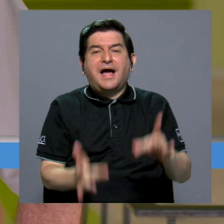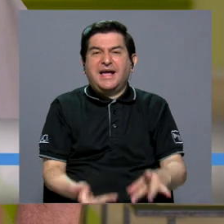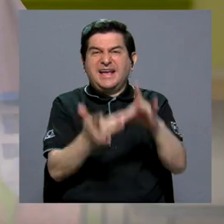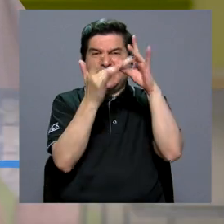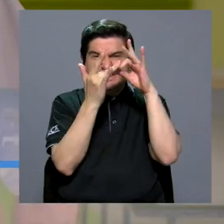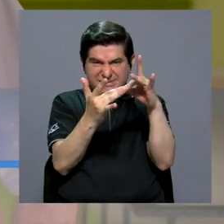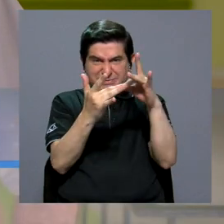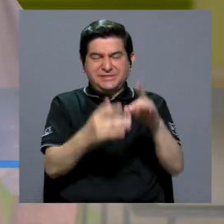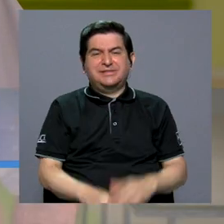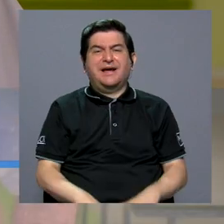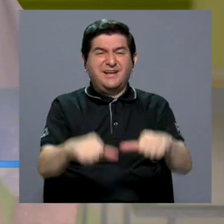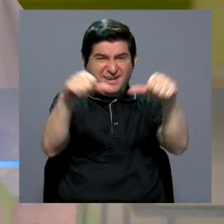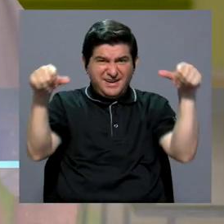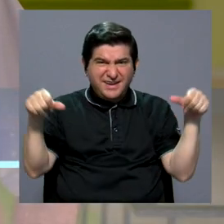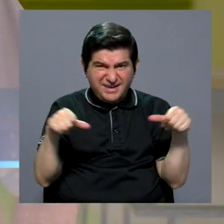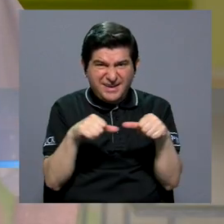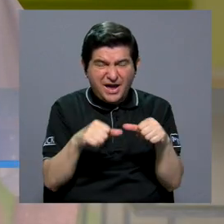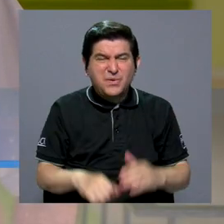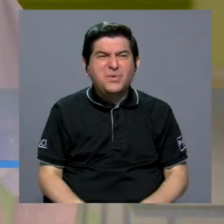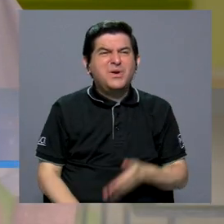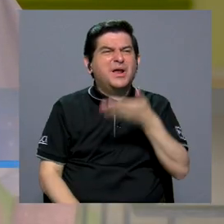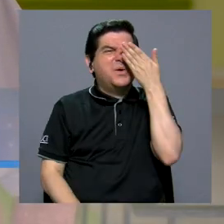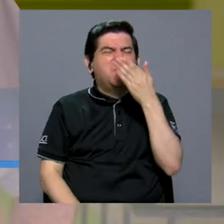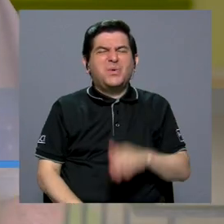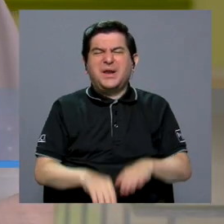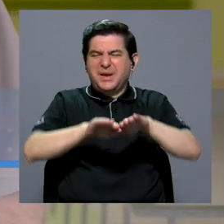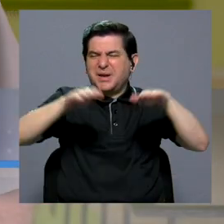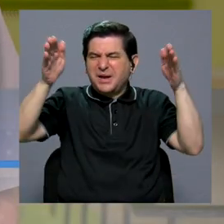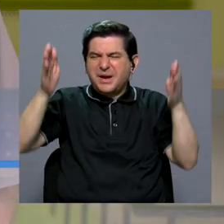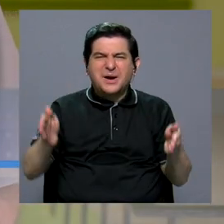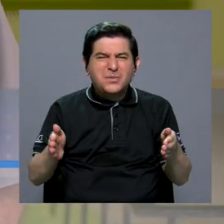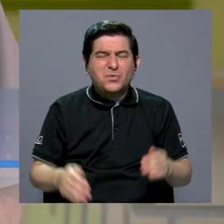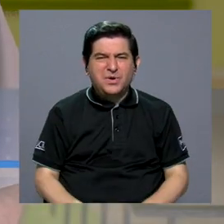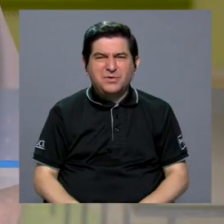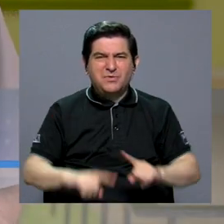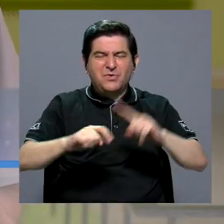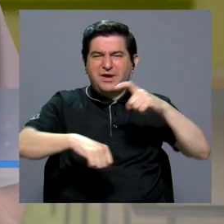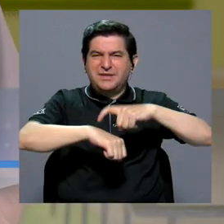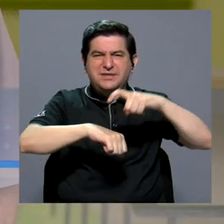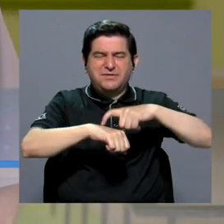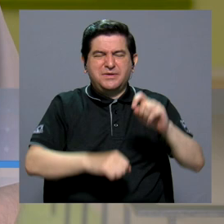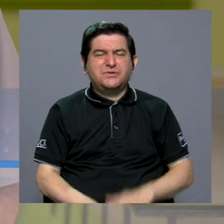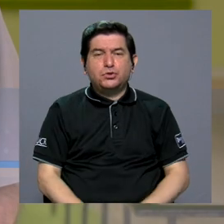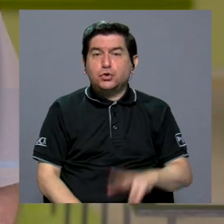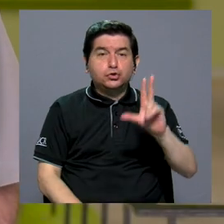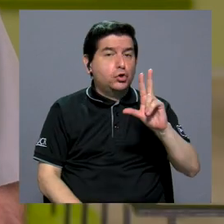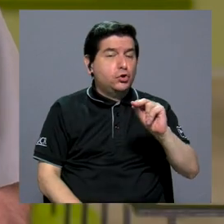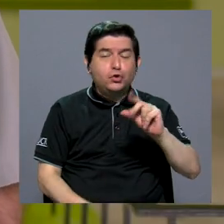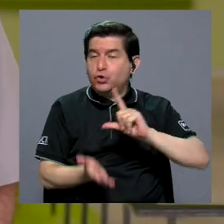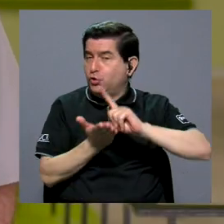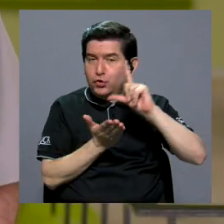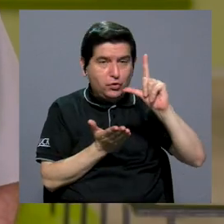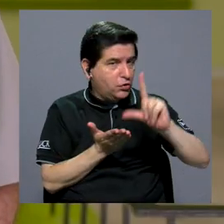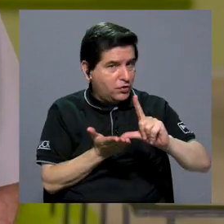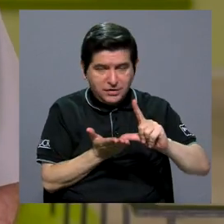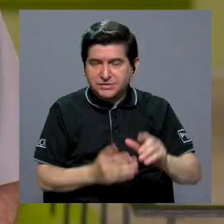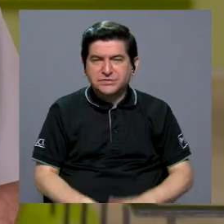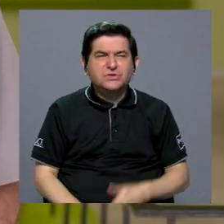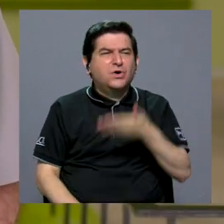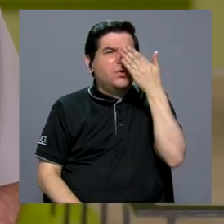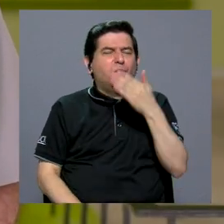desarrolla especialmente porque en las aulas huelen a cajón. En muchos periodos lectivos, que no hay